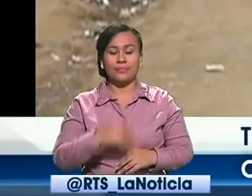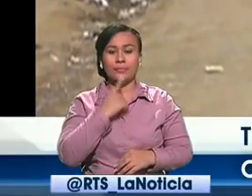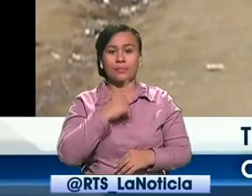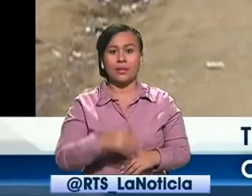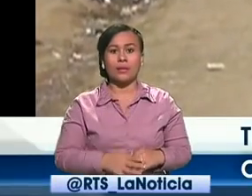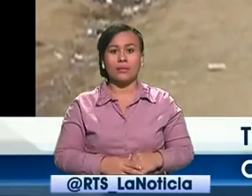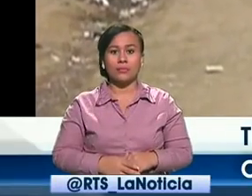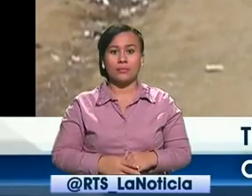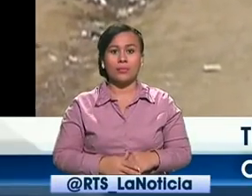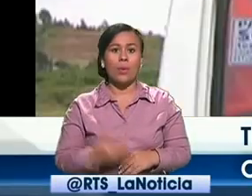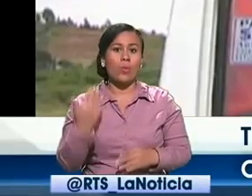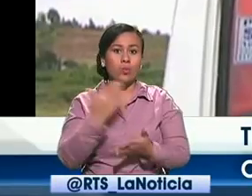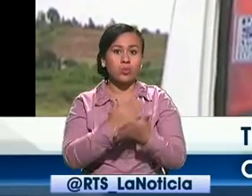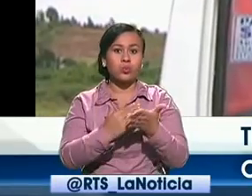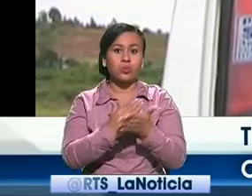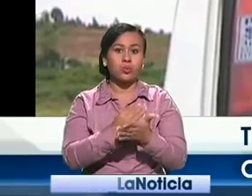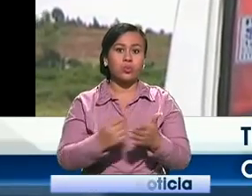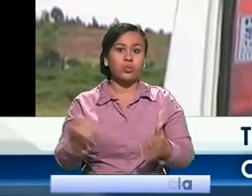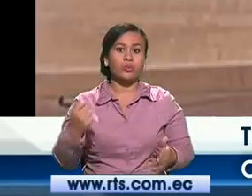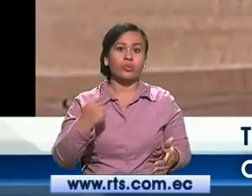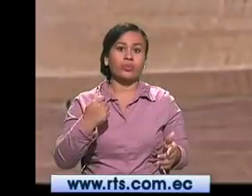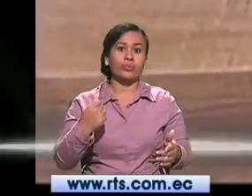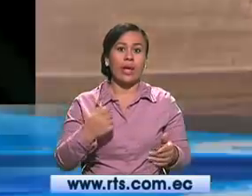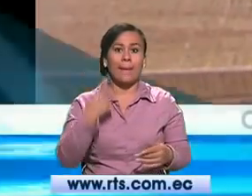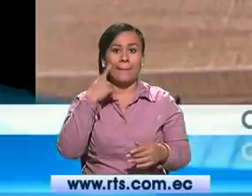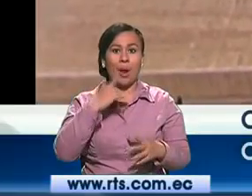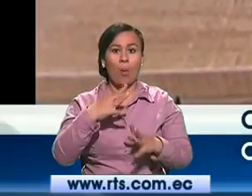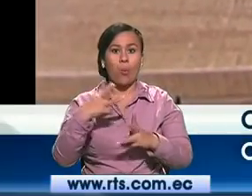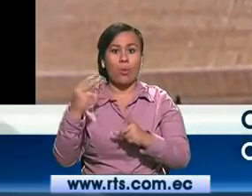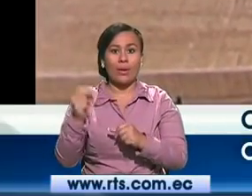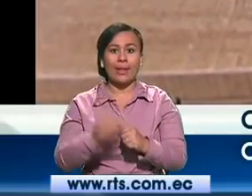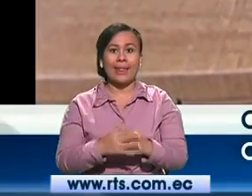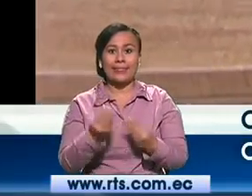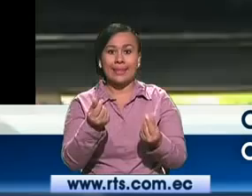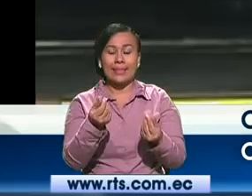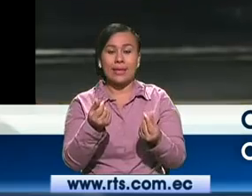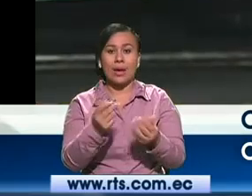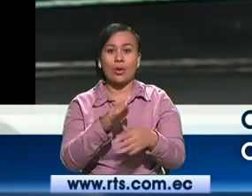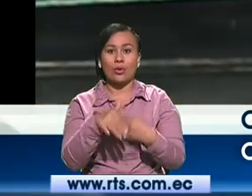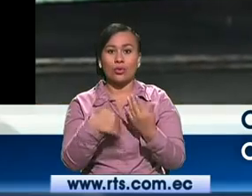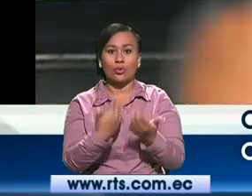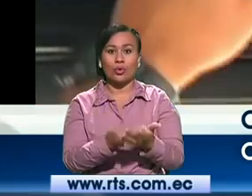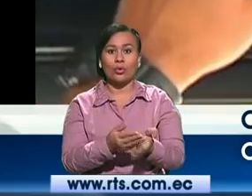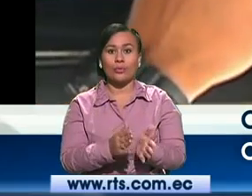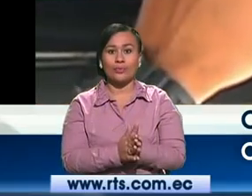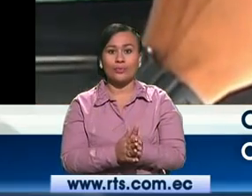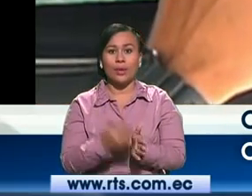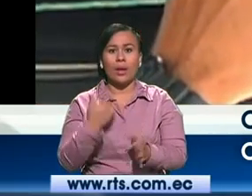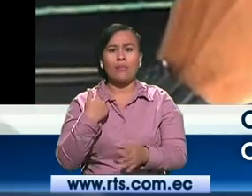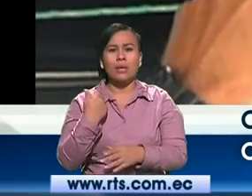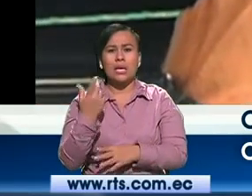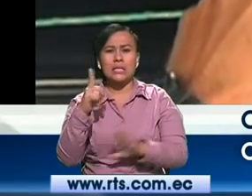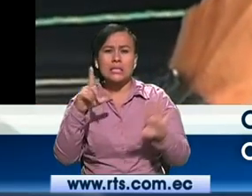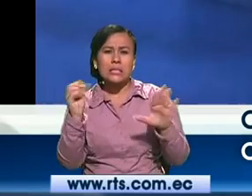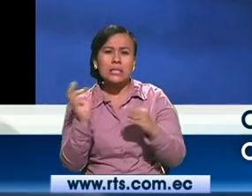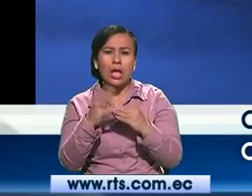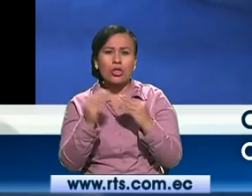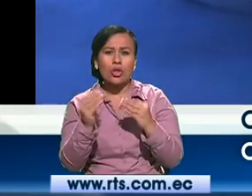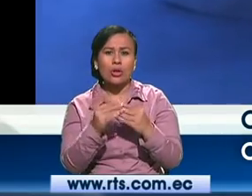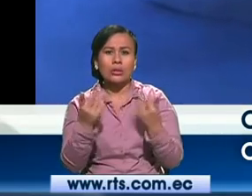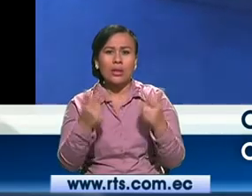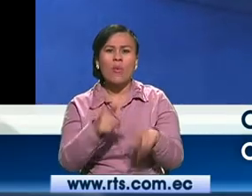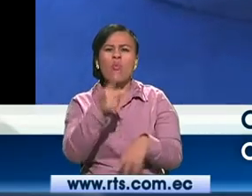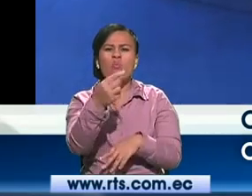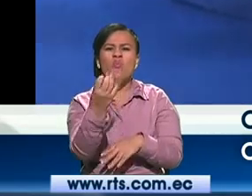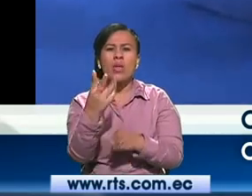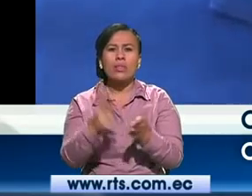pusieron cuchillo y dos hincones me pusieron y se me llevaron el dinero solamente de la vuelta, nomás que había. Lo de la vuelta como unos $70 más o menos fue. ¿Cuántas veces le han